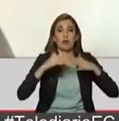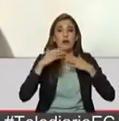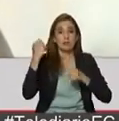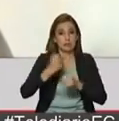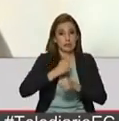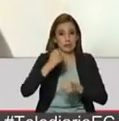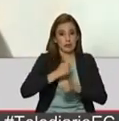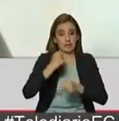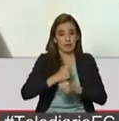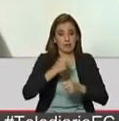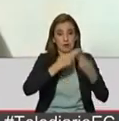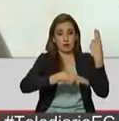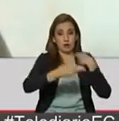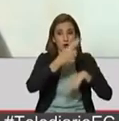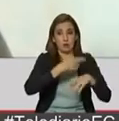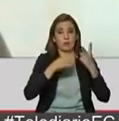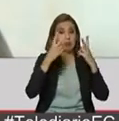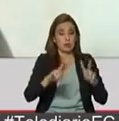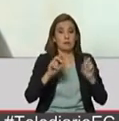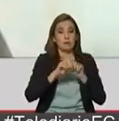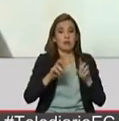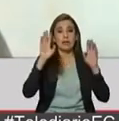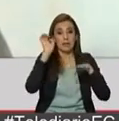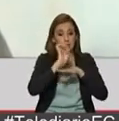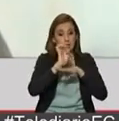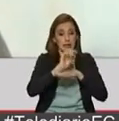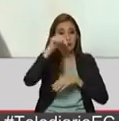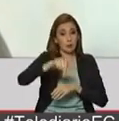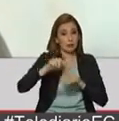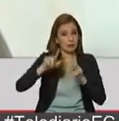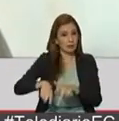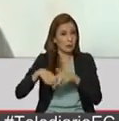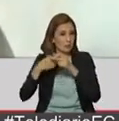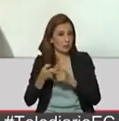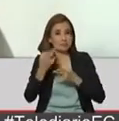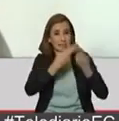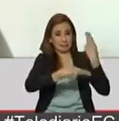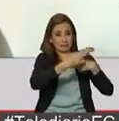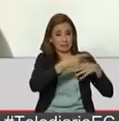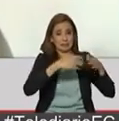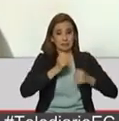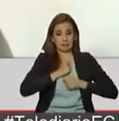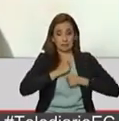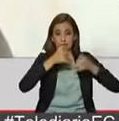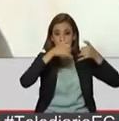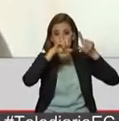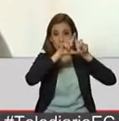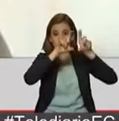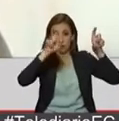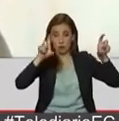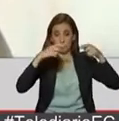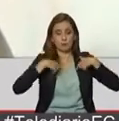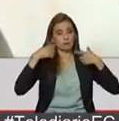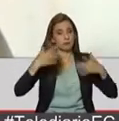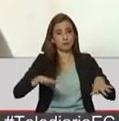nacen de microempresas. O sea, también emprender en el Ecuador es difícil, ¿eh? El año anterior, sumado a la gravísima circunstancia por la